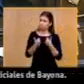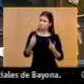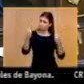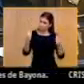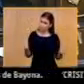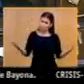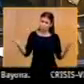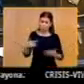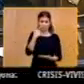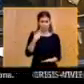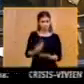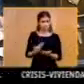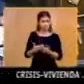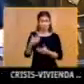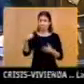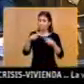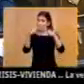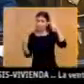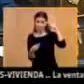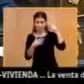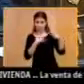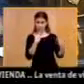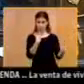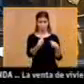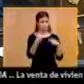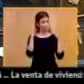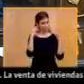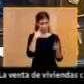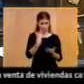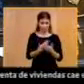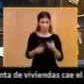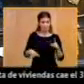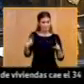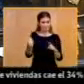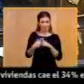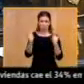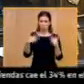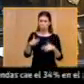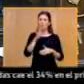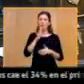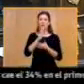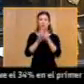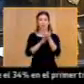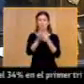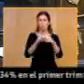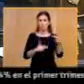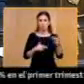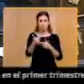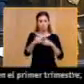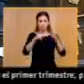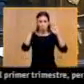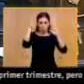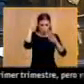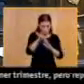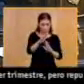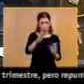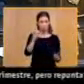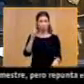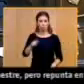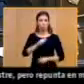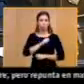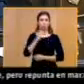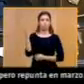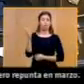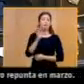como indica nuestro elevadísimo déficit comercial y el parón brusco del sector inmobiliario, amén de la vertiente más amarga